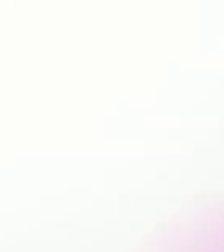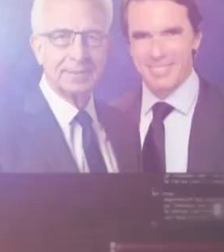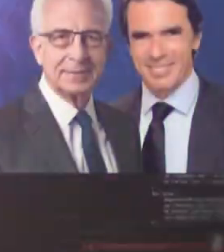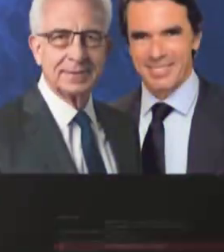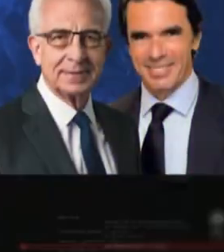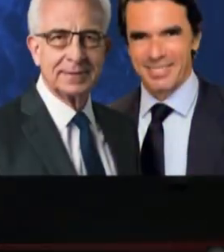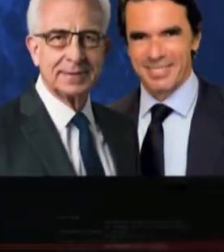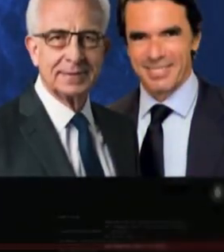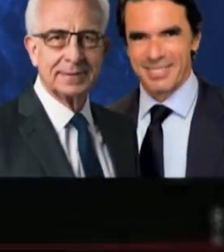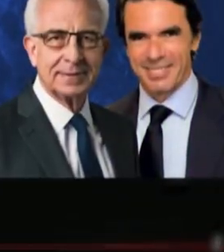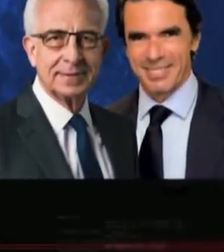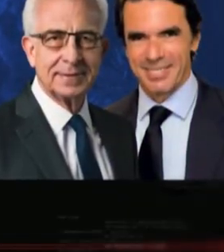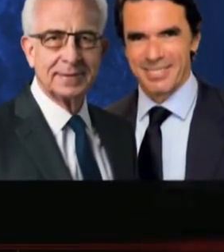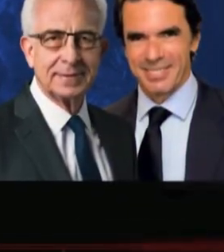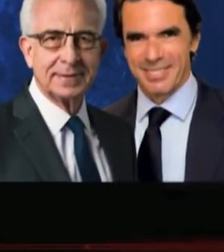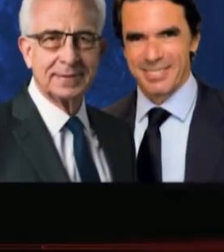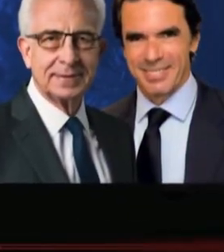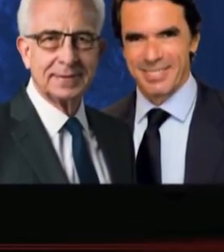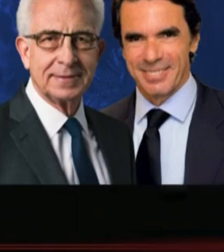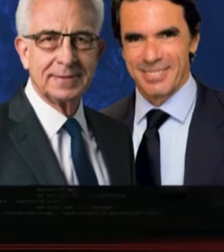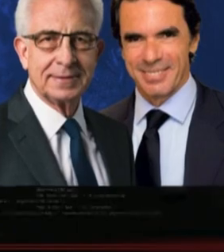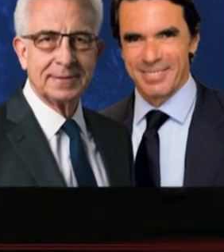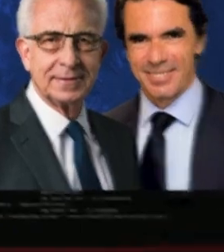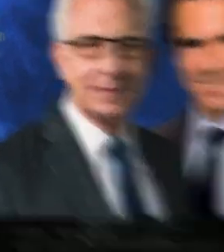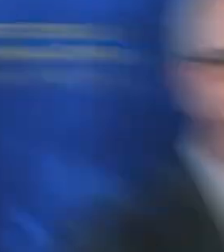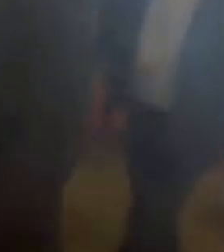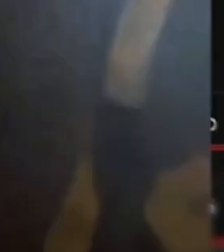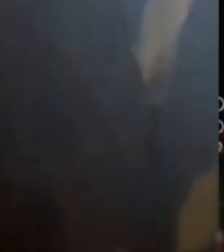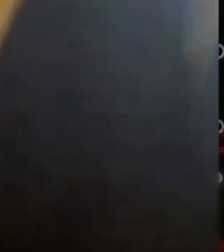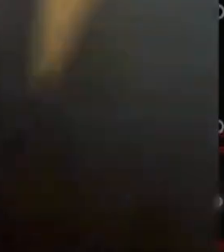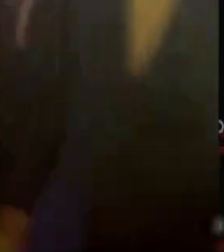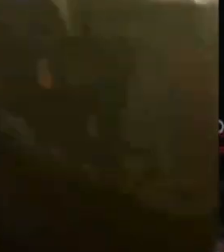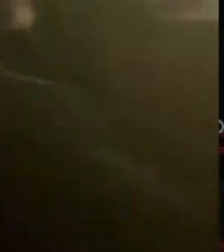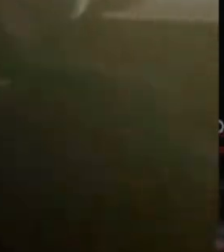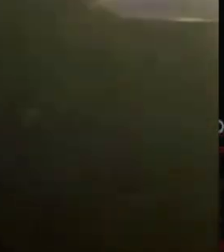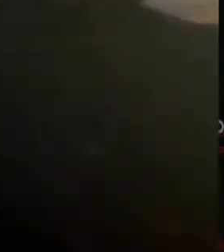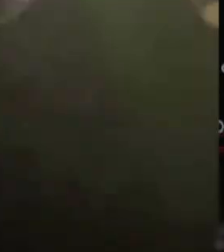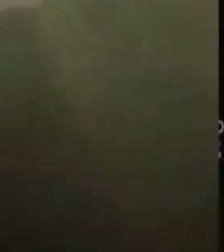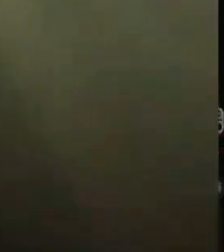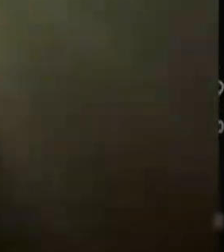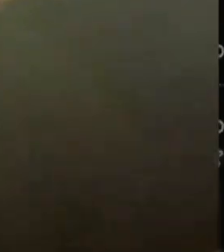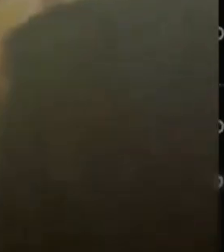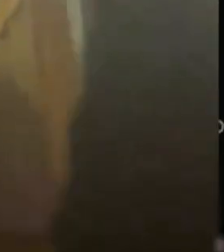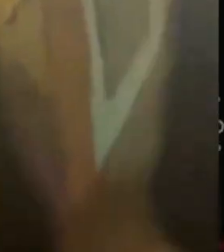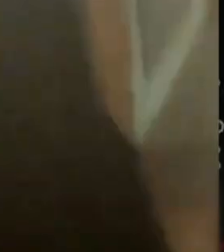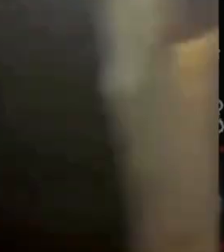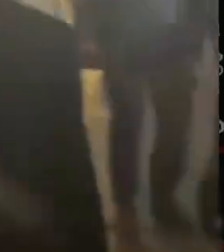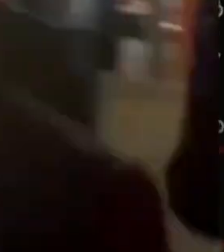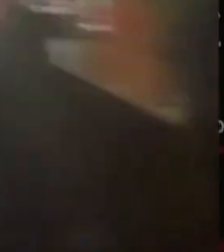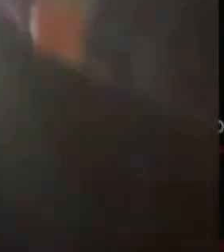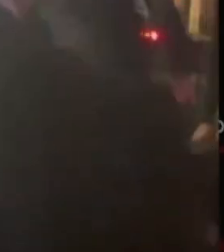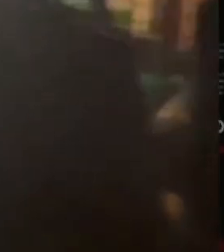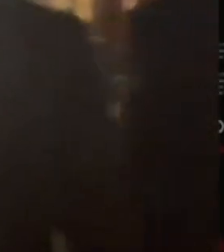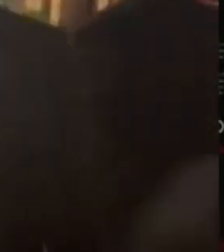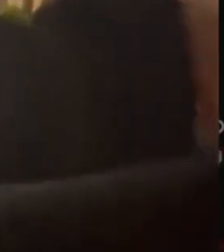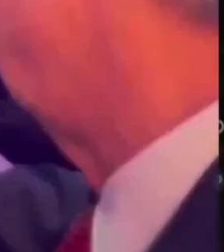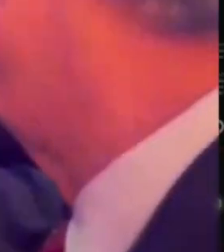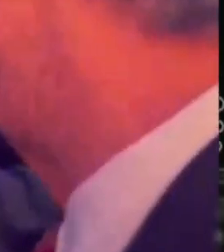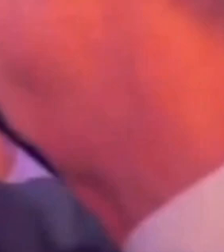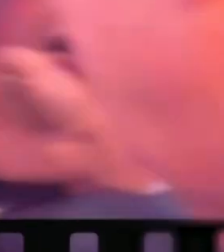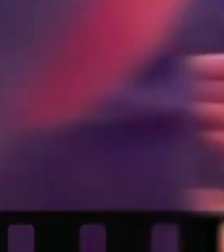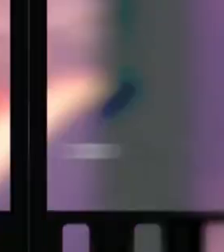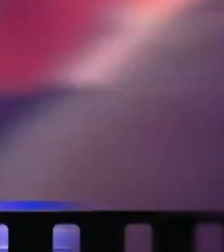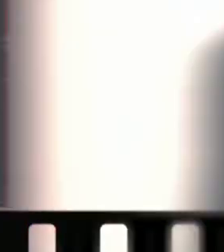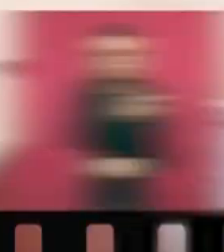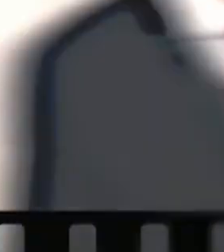preguntas al expresidente Ernesto Zedillo Ponce de León, quien participaría en un foro organizado por una financiera en